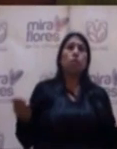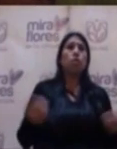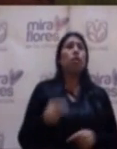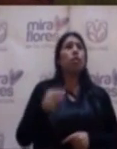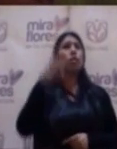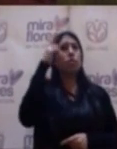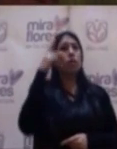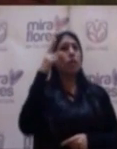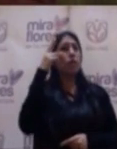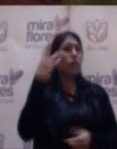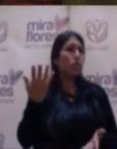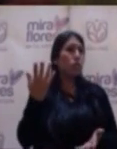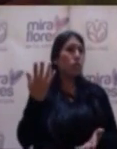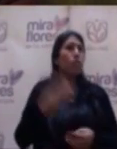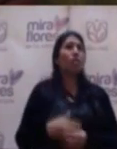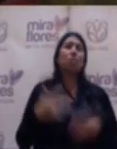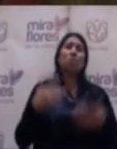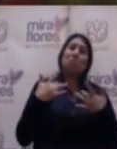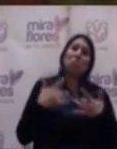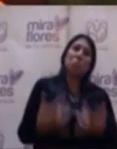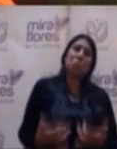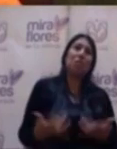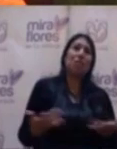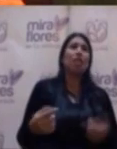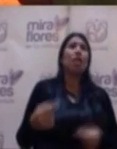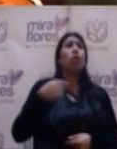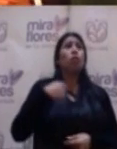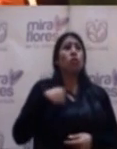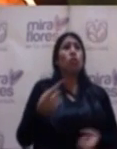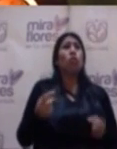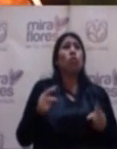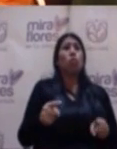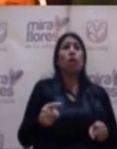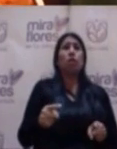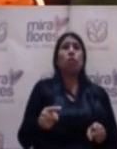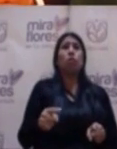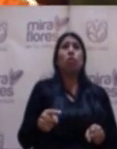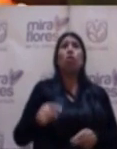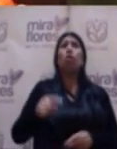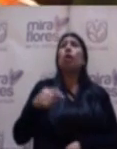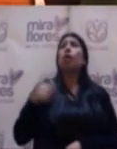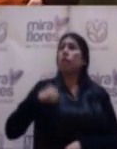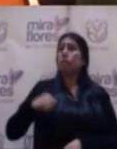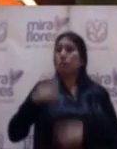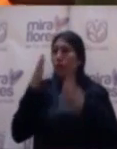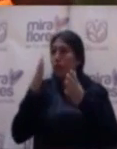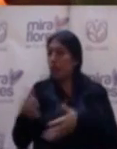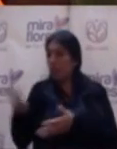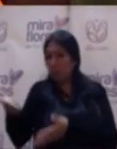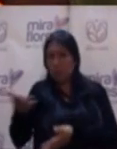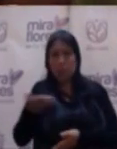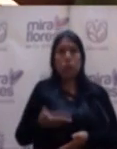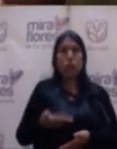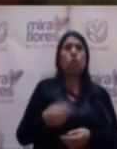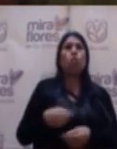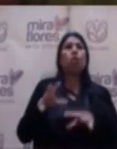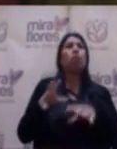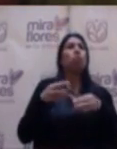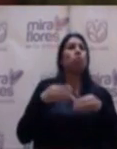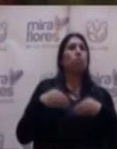razones de mi tristeza. Yo, cuando Jorge me invitó, asumí un compromiso con los vecinos de